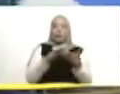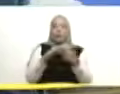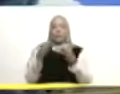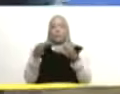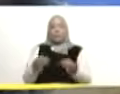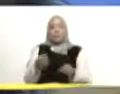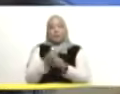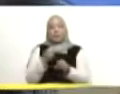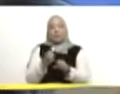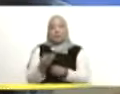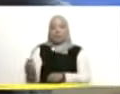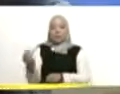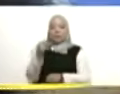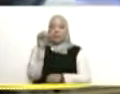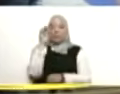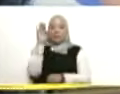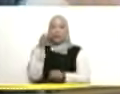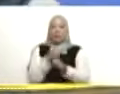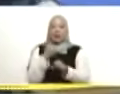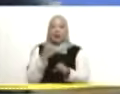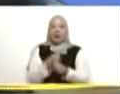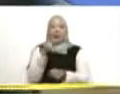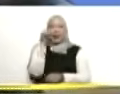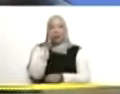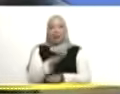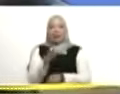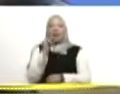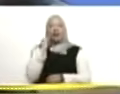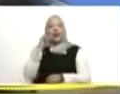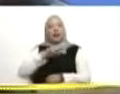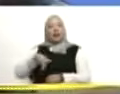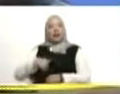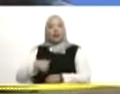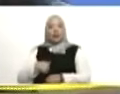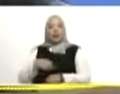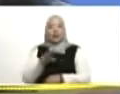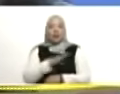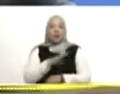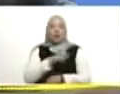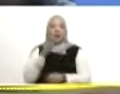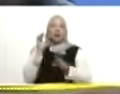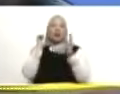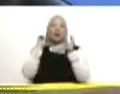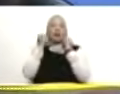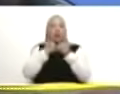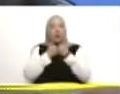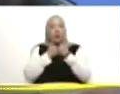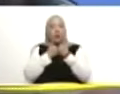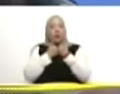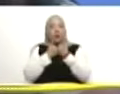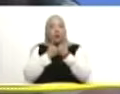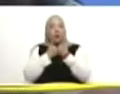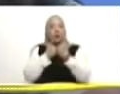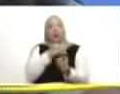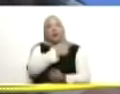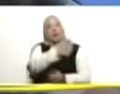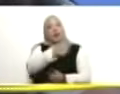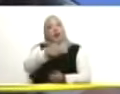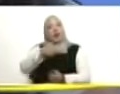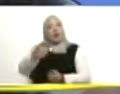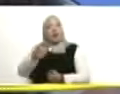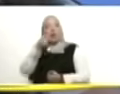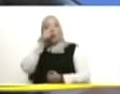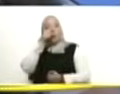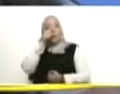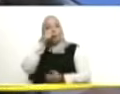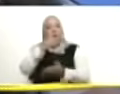pero va mucho más allá. Desde las ideas de nuestro gran profe Aristóbulo y pasando por cada uno de esos papelitos